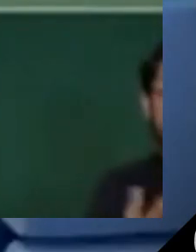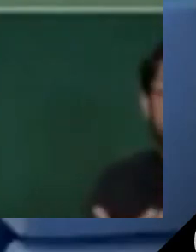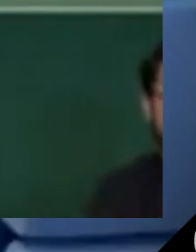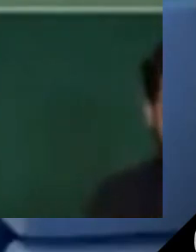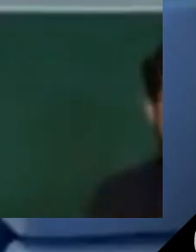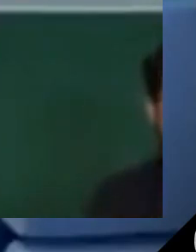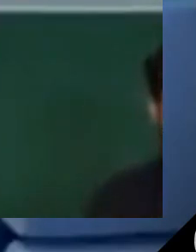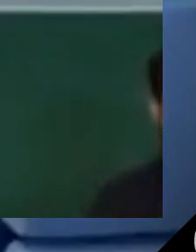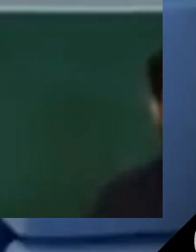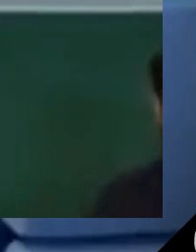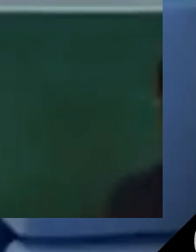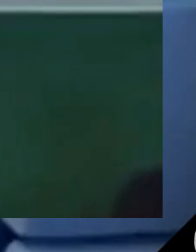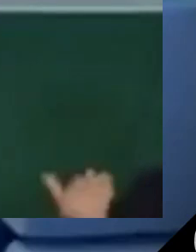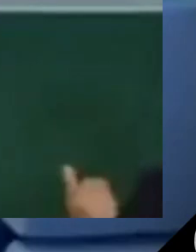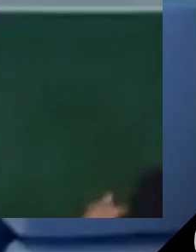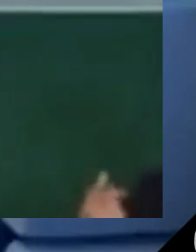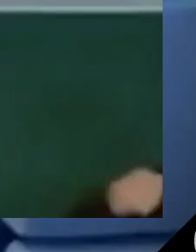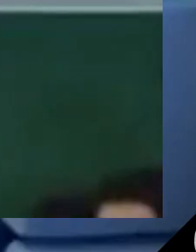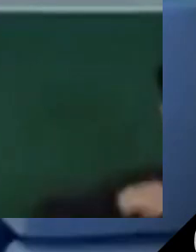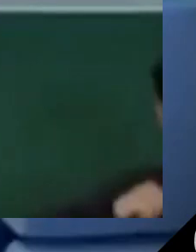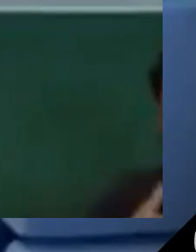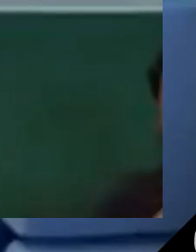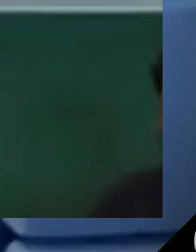en la época de Porfirio Díaz.